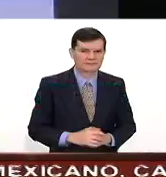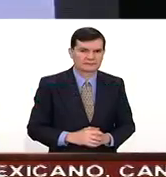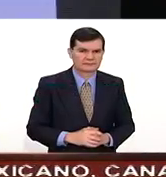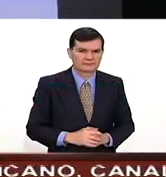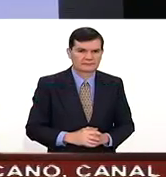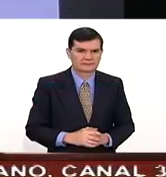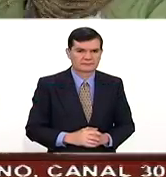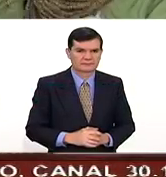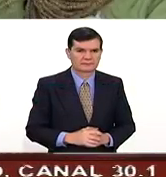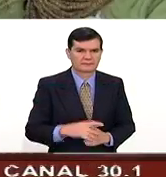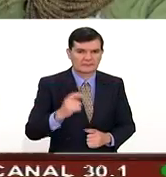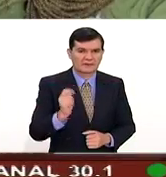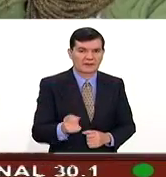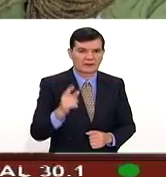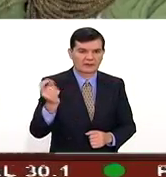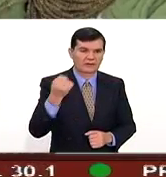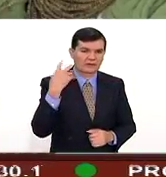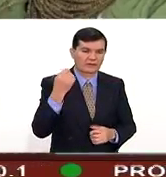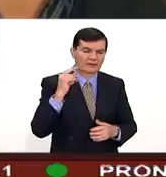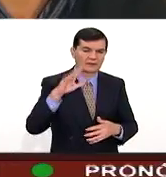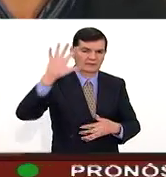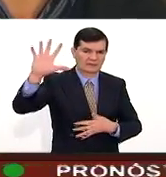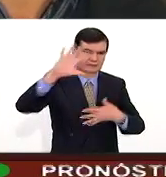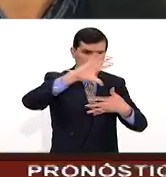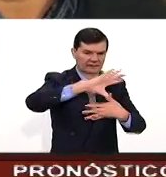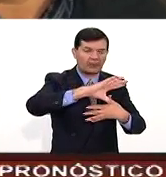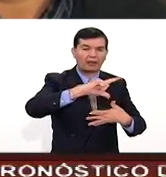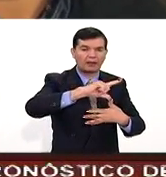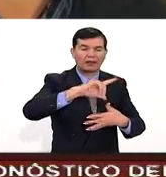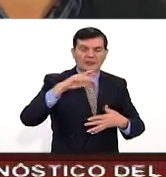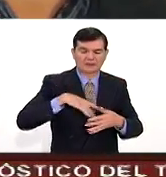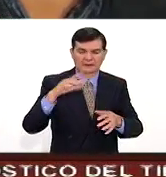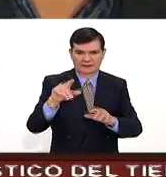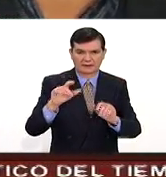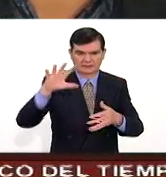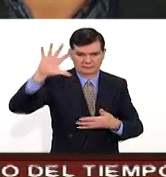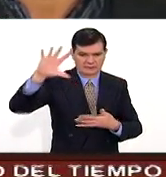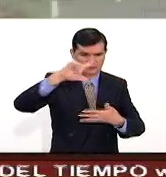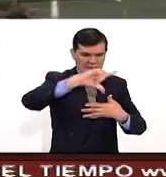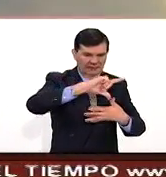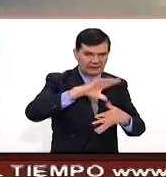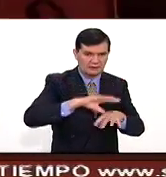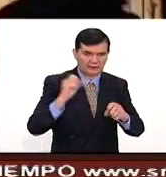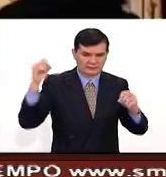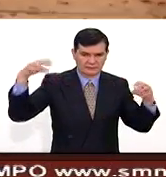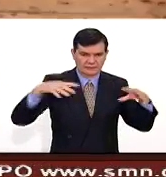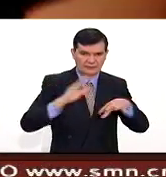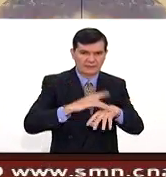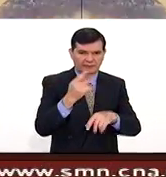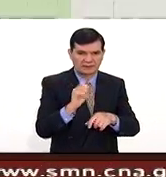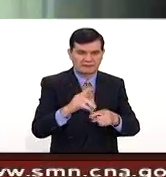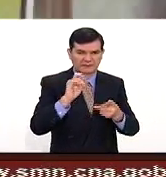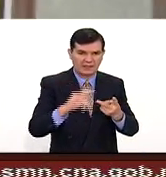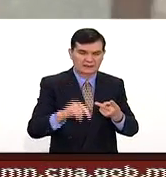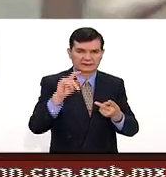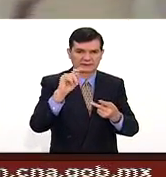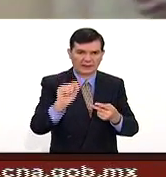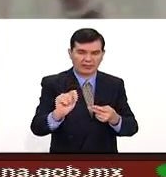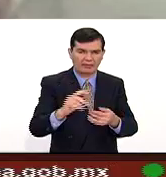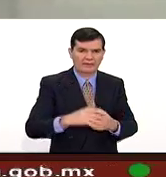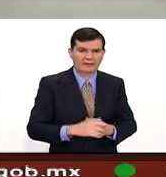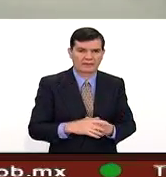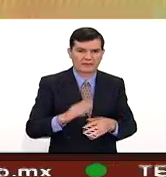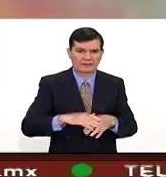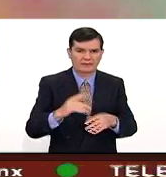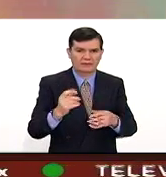De la Conferência Iberoamericana. El canal iberoamericano se va a emitir a través de los satélites Hispasat